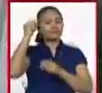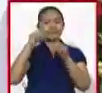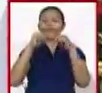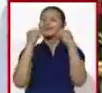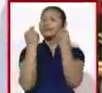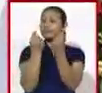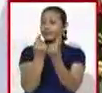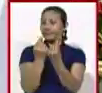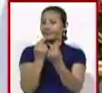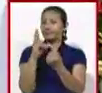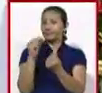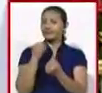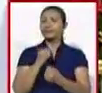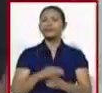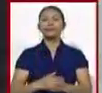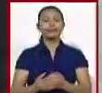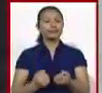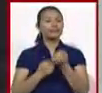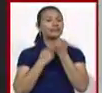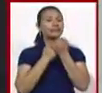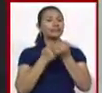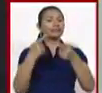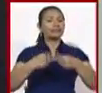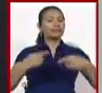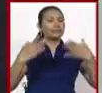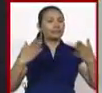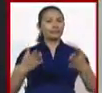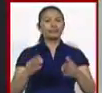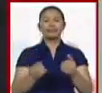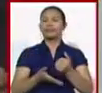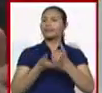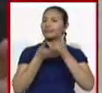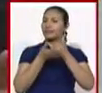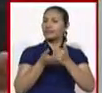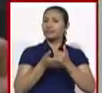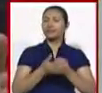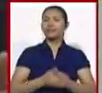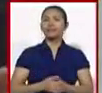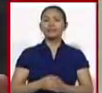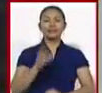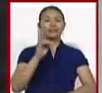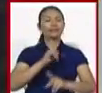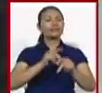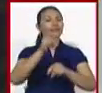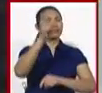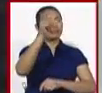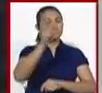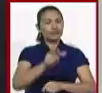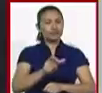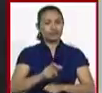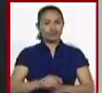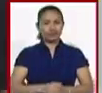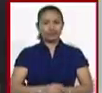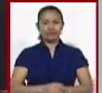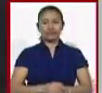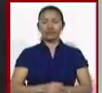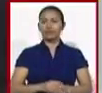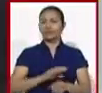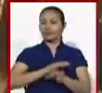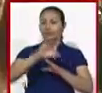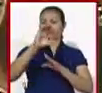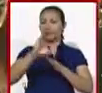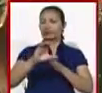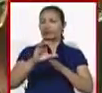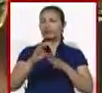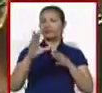así estar a favor de la oposición, a favor de personajes